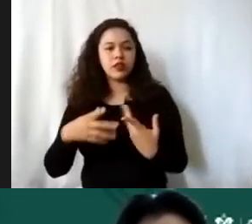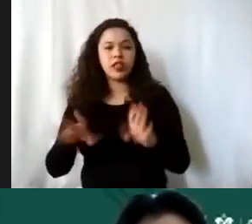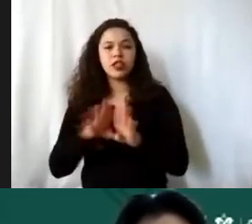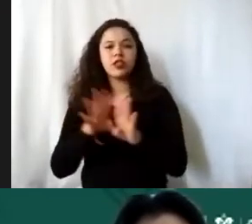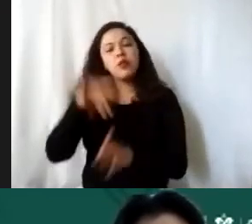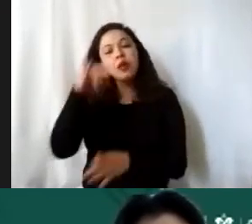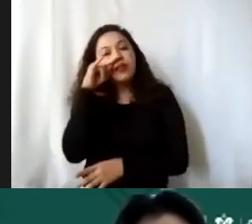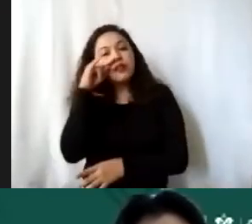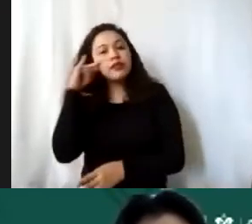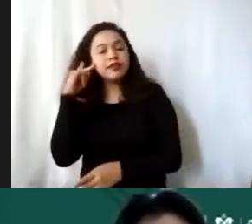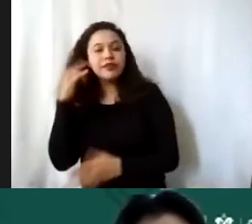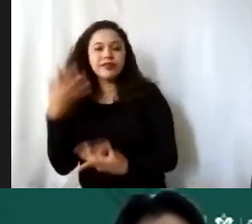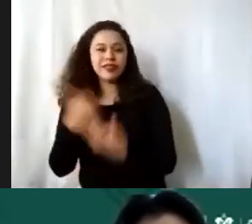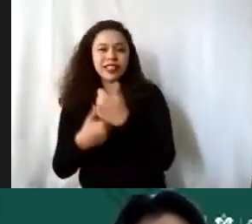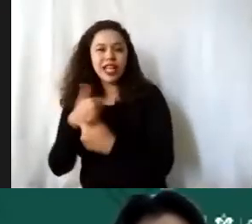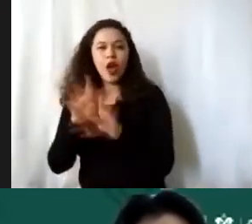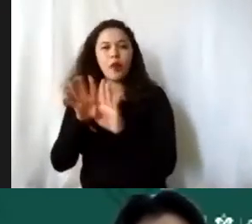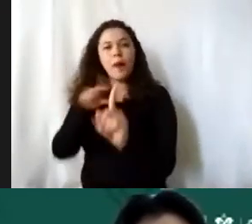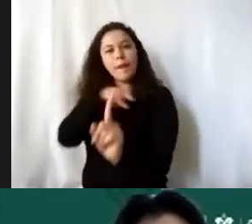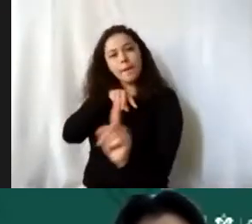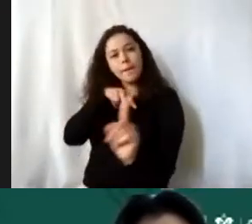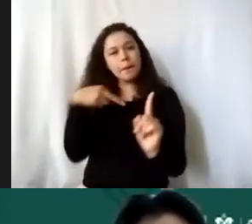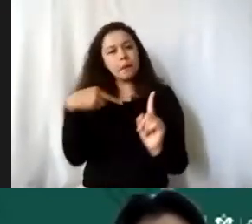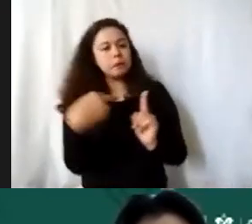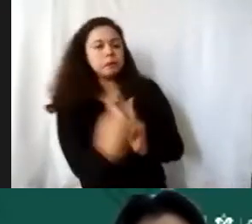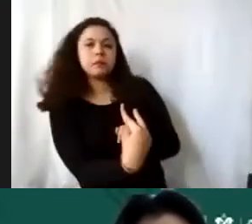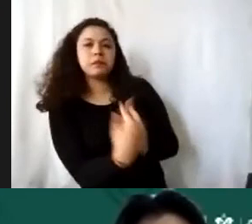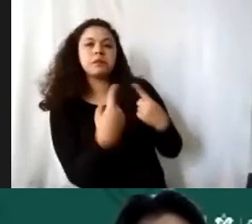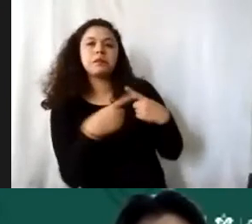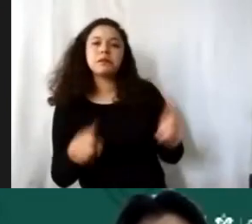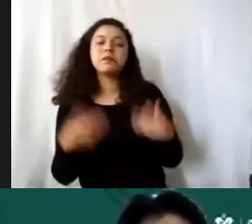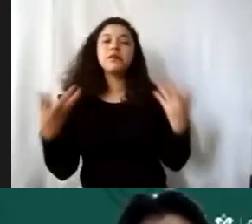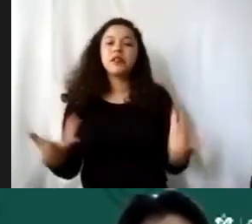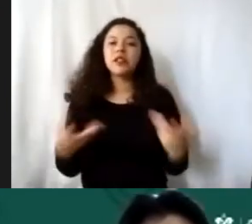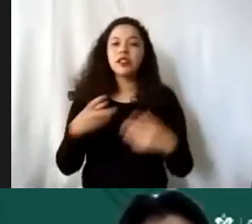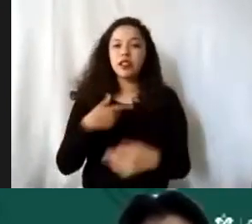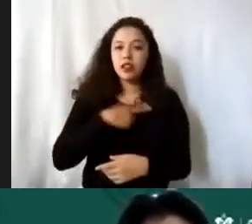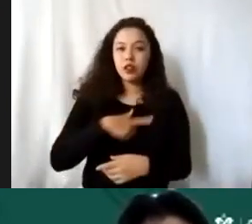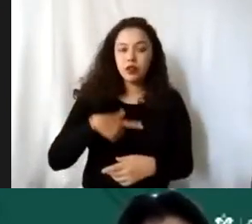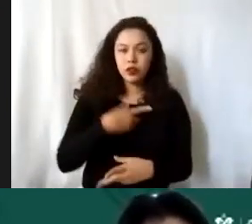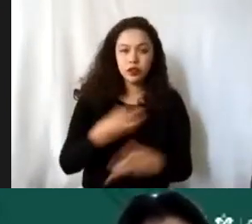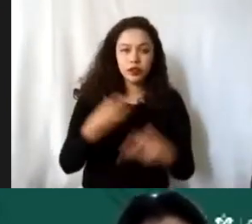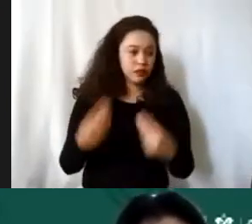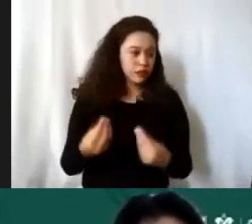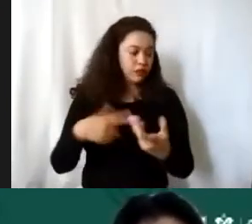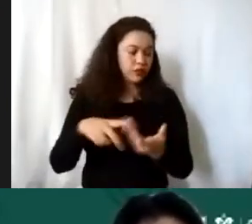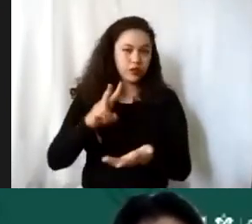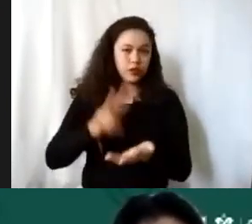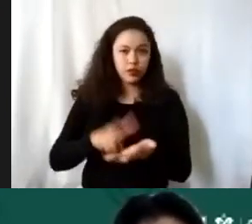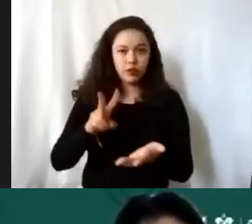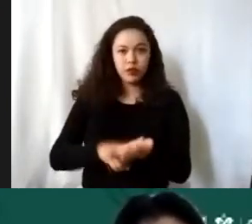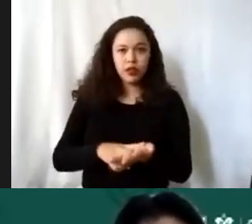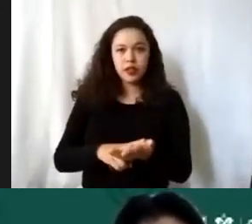otros especialistas, ¿no? Entonces, esto sí me gusta mucho valorarlo,